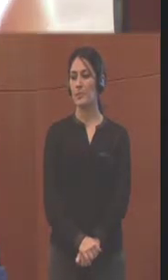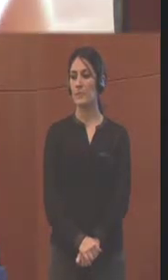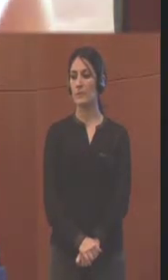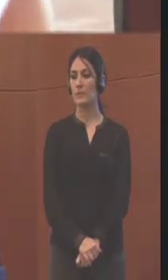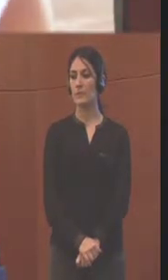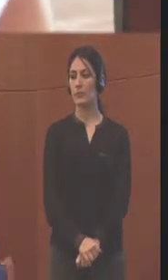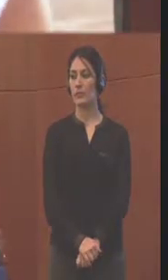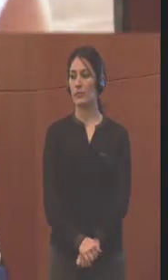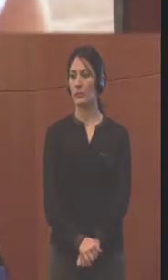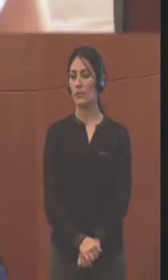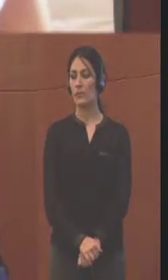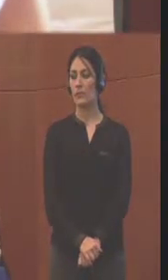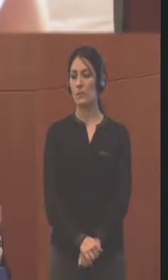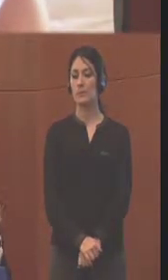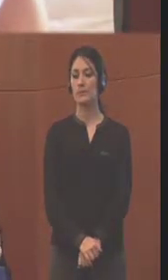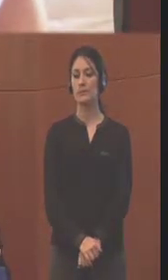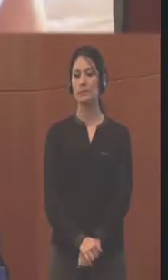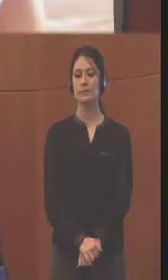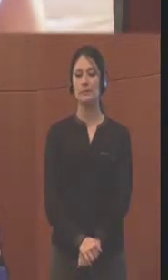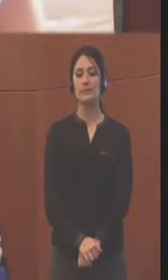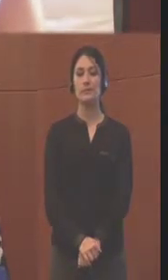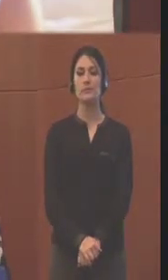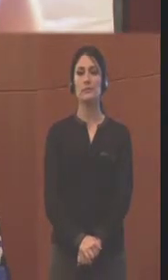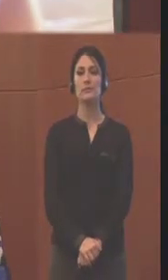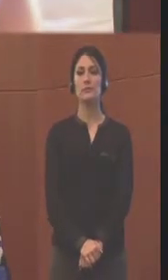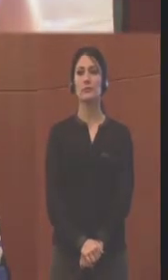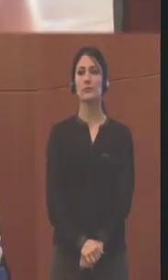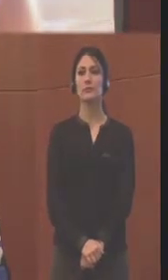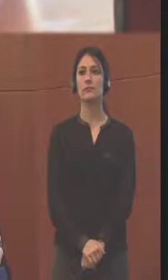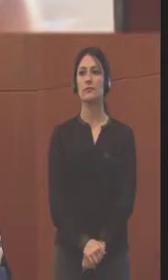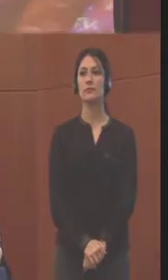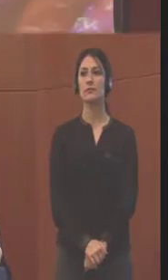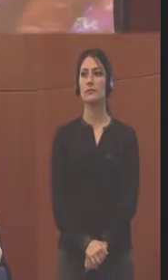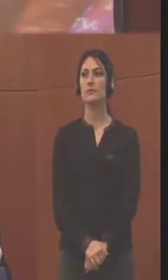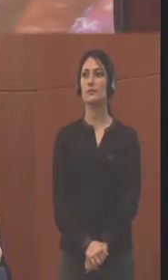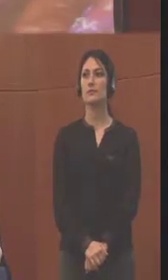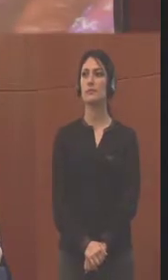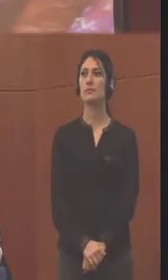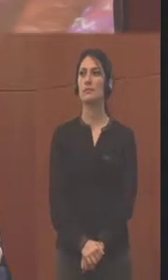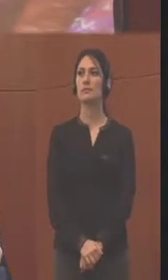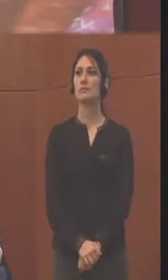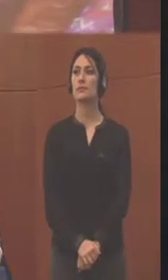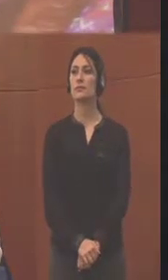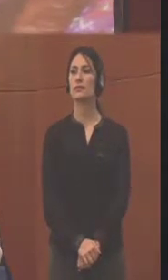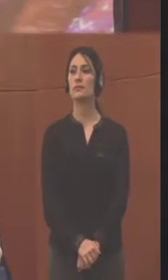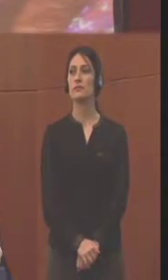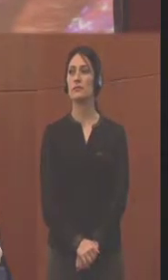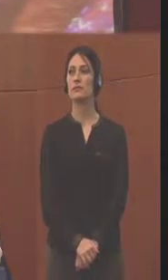Bye.